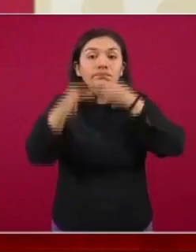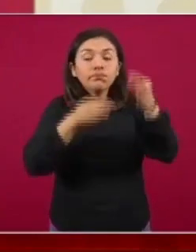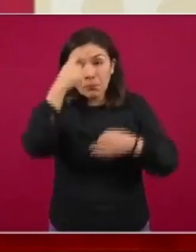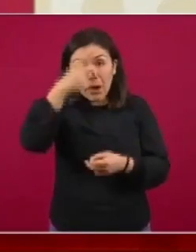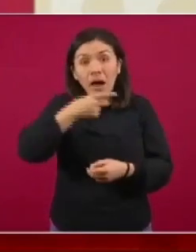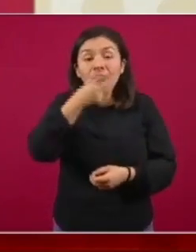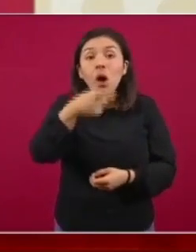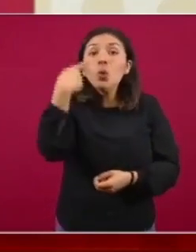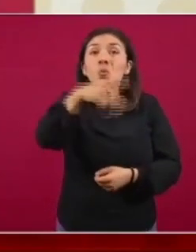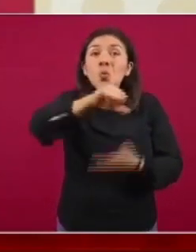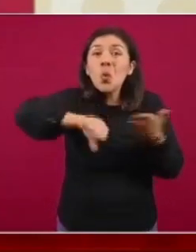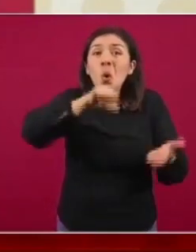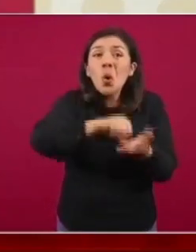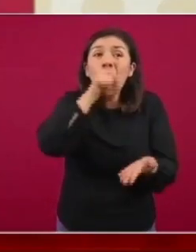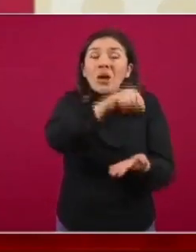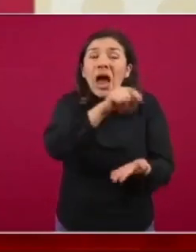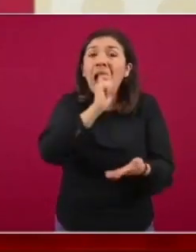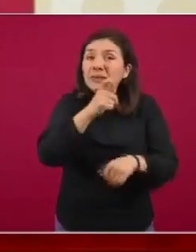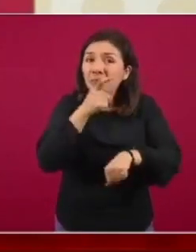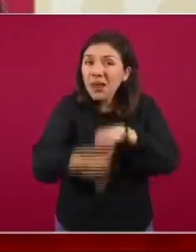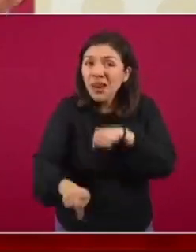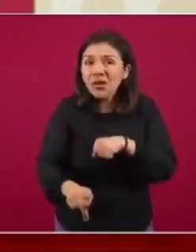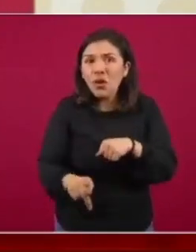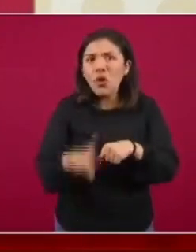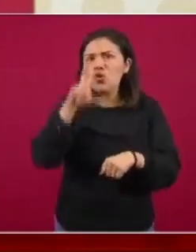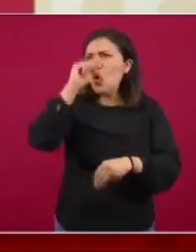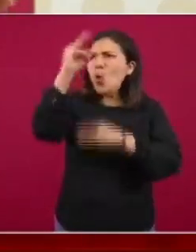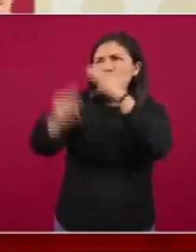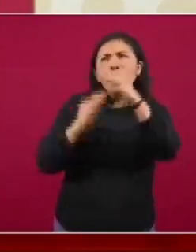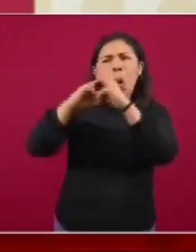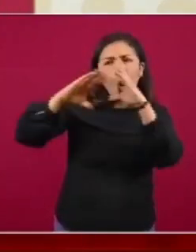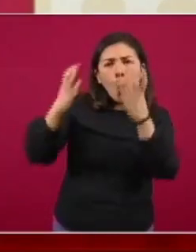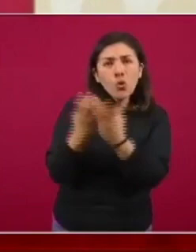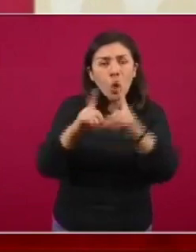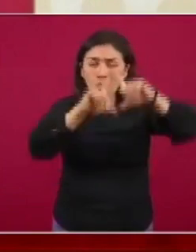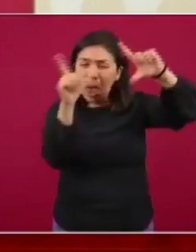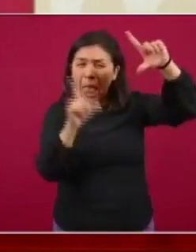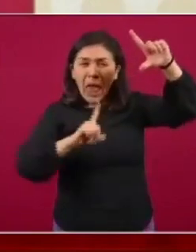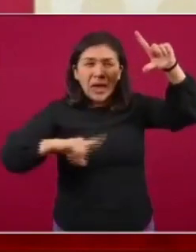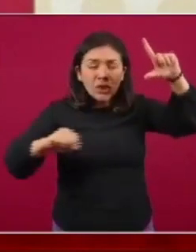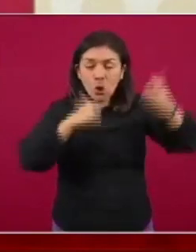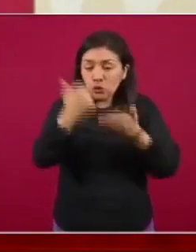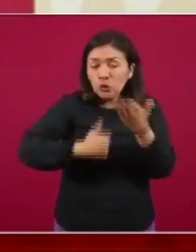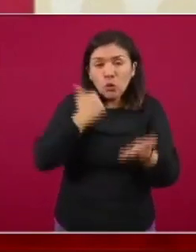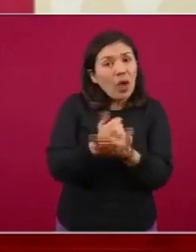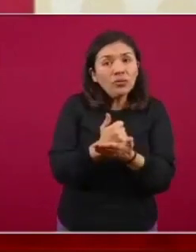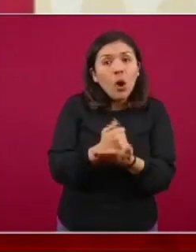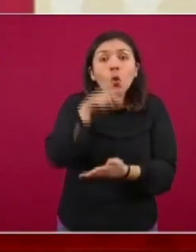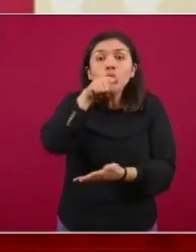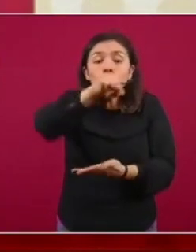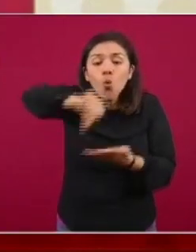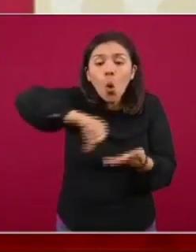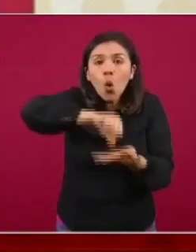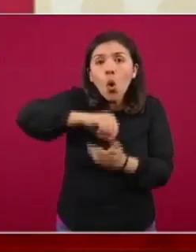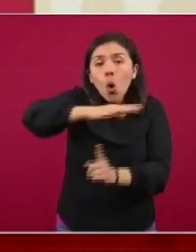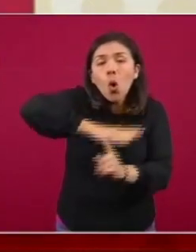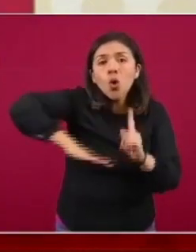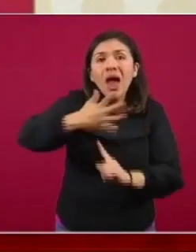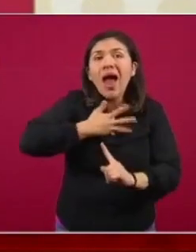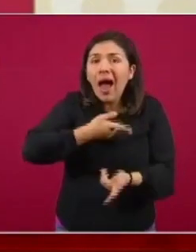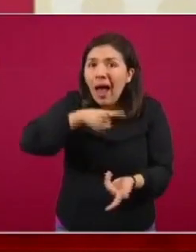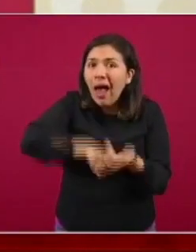decir, tu colonia, ¿no? No es el mundo, no es México, no es la Ciudad de México, es tu colonia la que